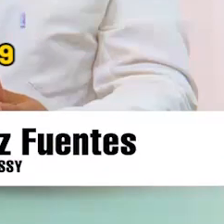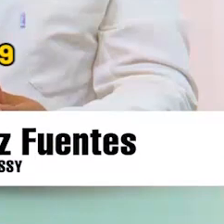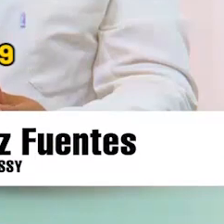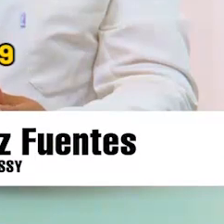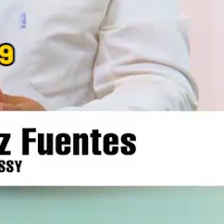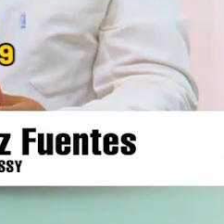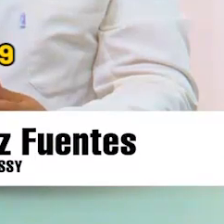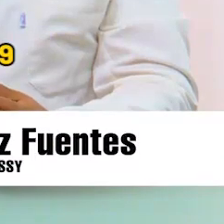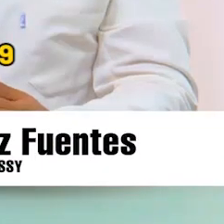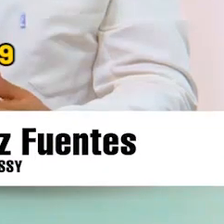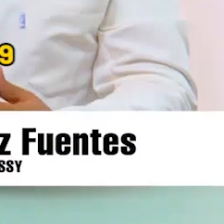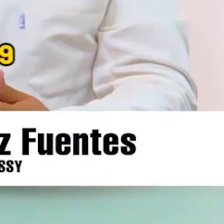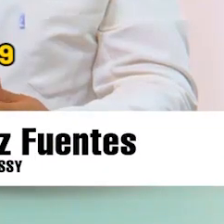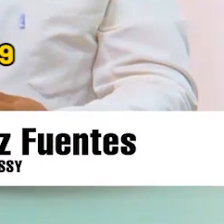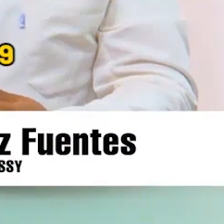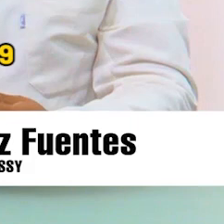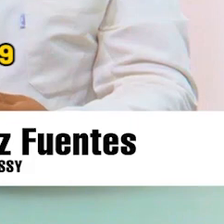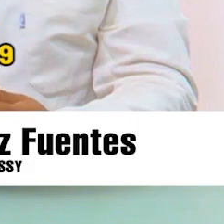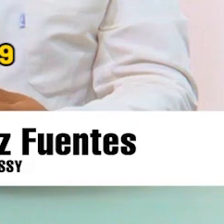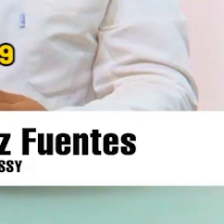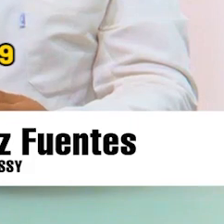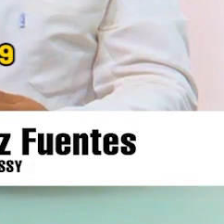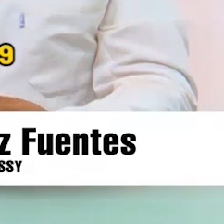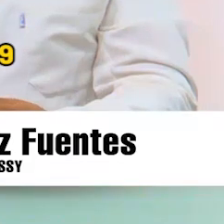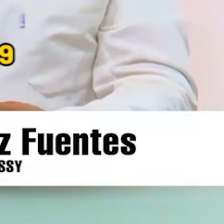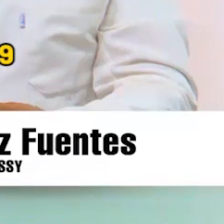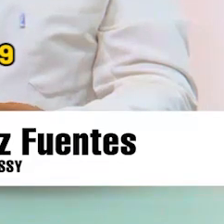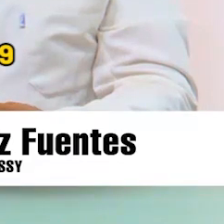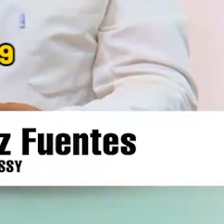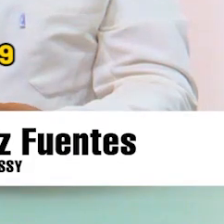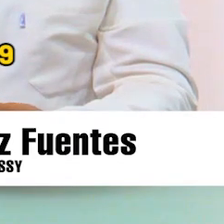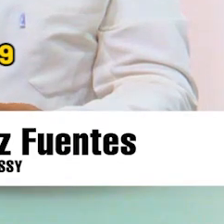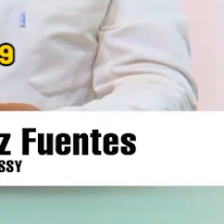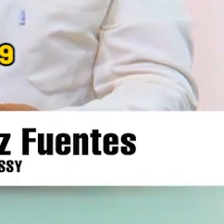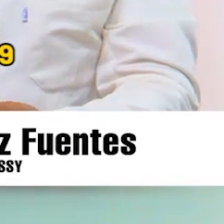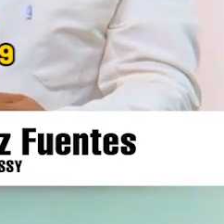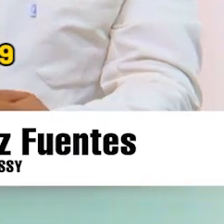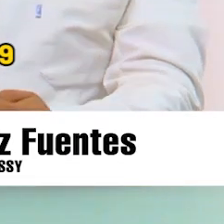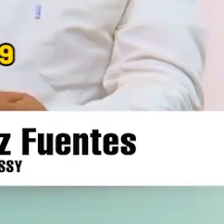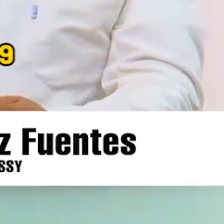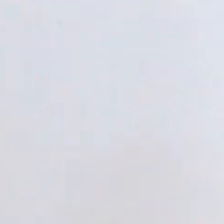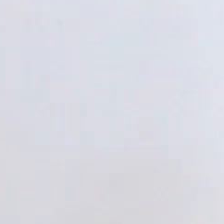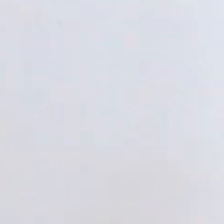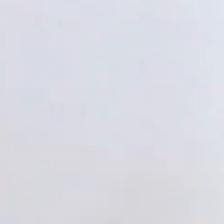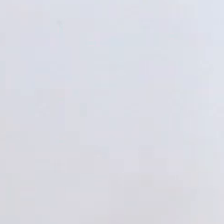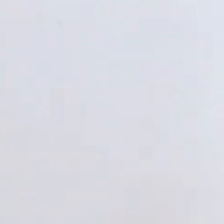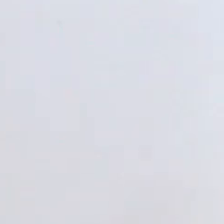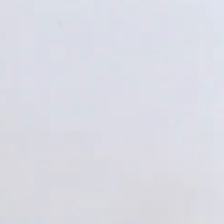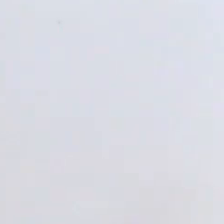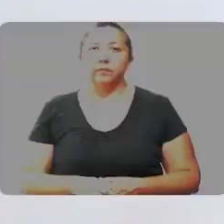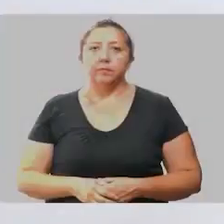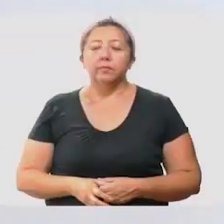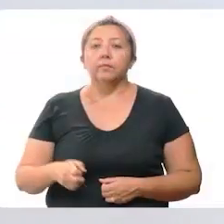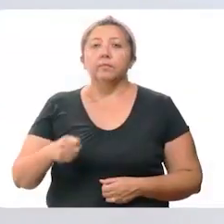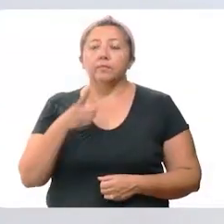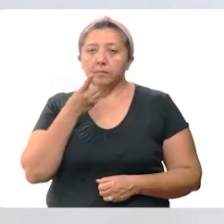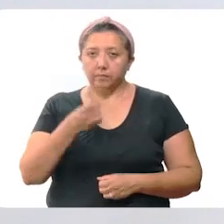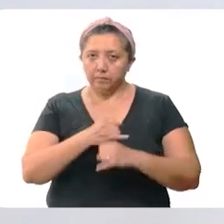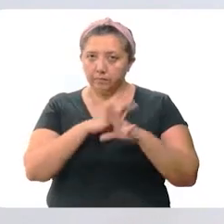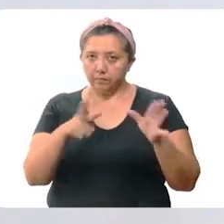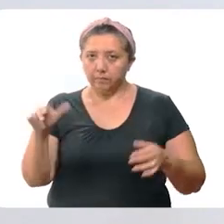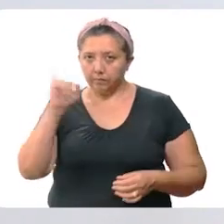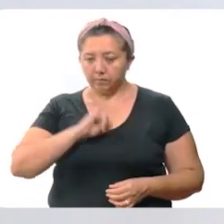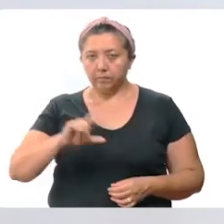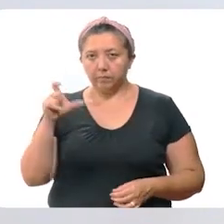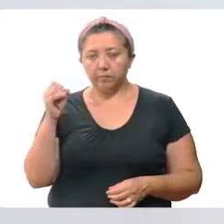Buenas tardes. En este momento daremos el reporte diario relacionado con el COVID-19. Doctor Isaac, por favor. Gracias, doctor Machado. Este es el parte médico